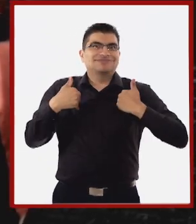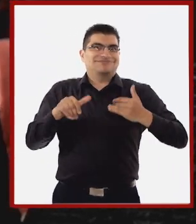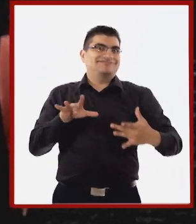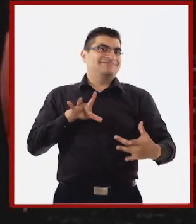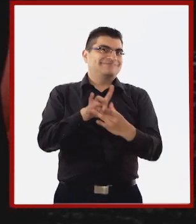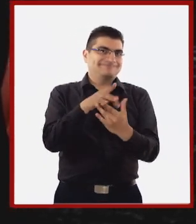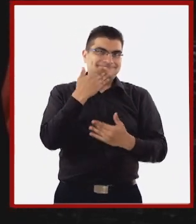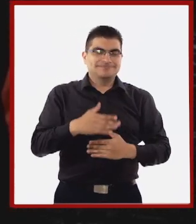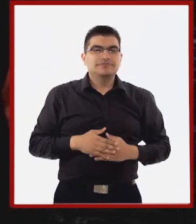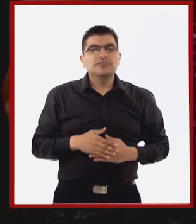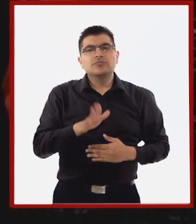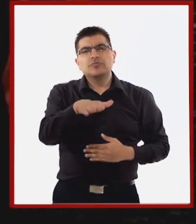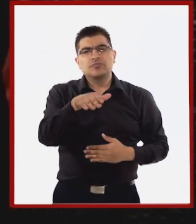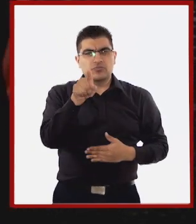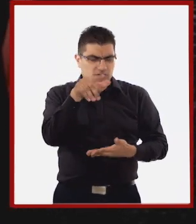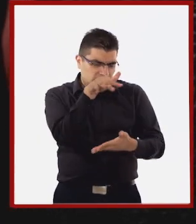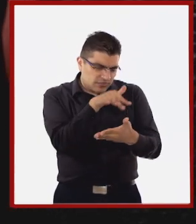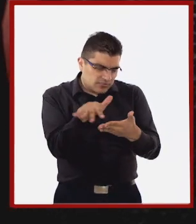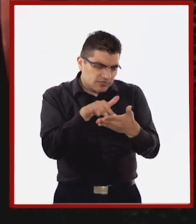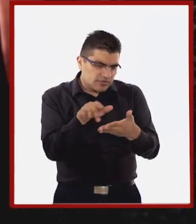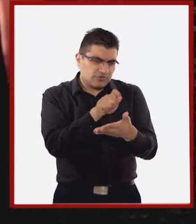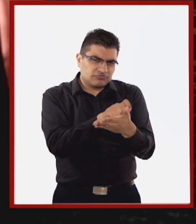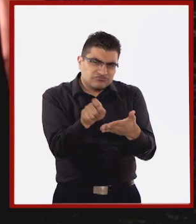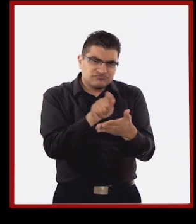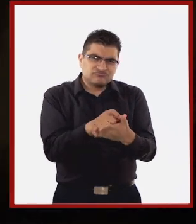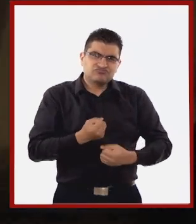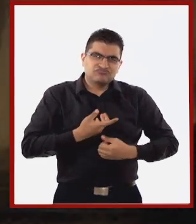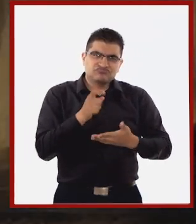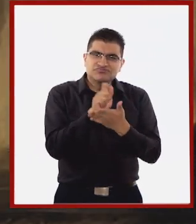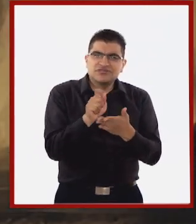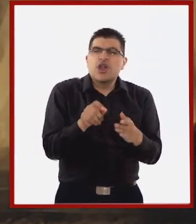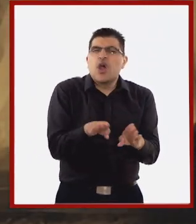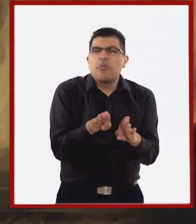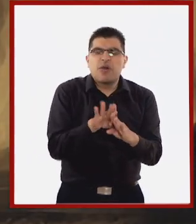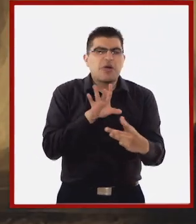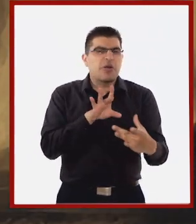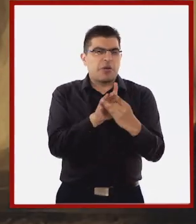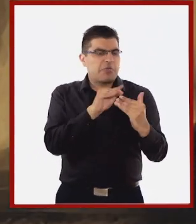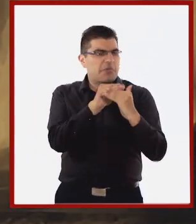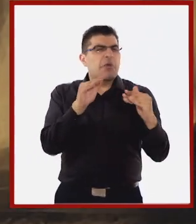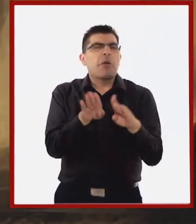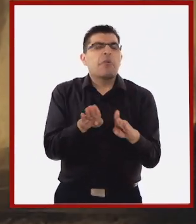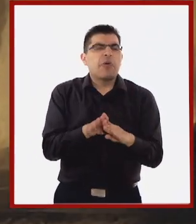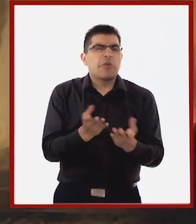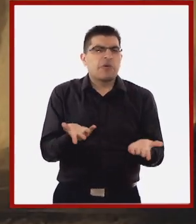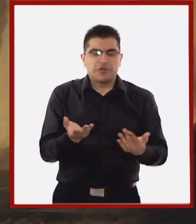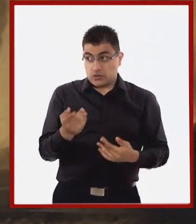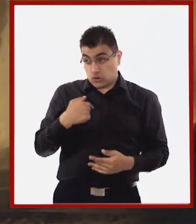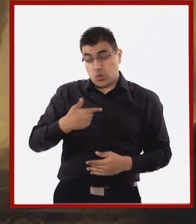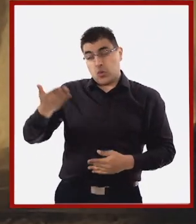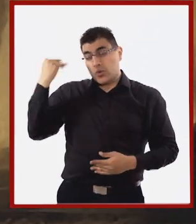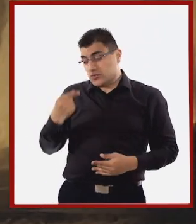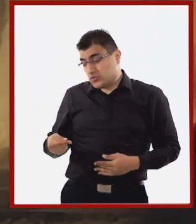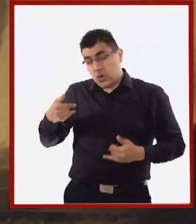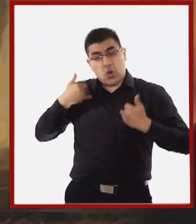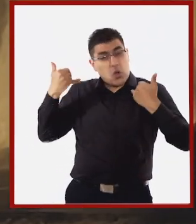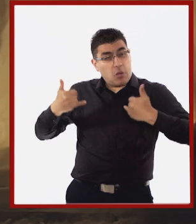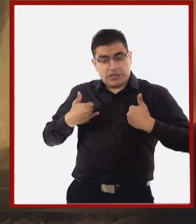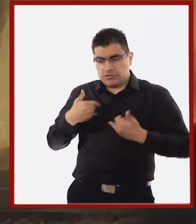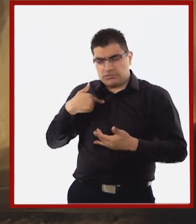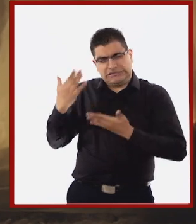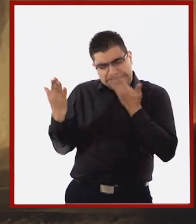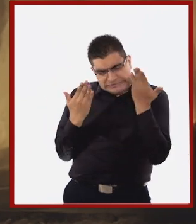vida y te ayudó a desarrollar la empatía? Yo leo desde muy joven, desde muy pequeño.